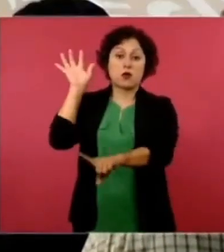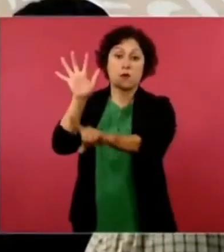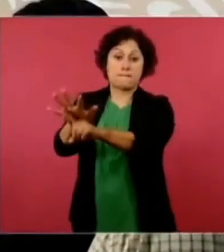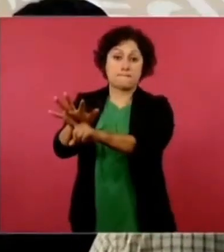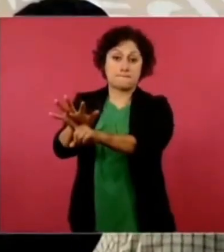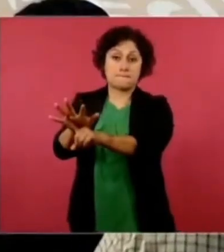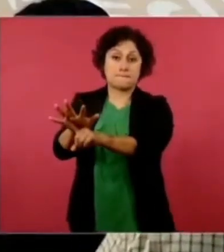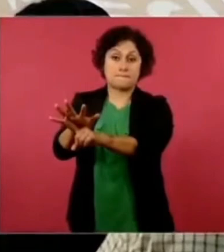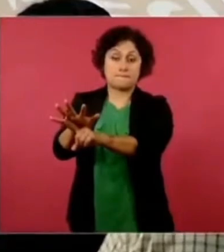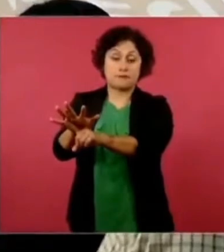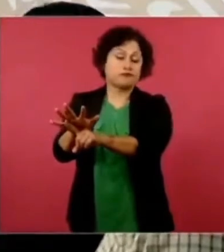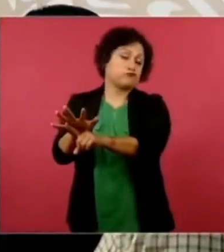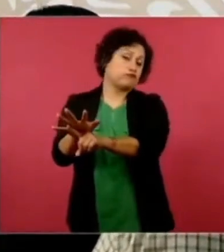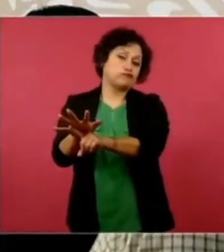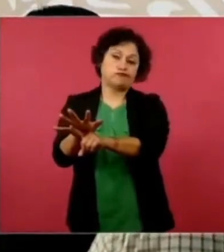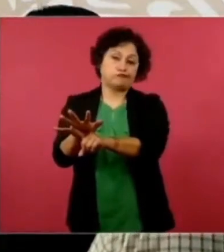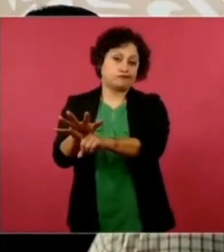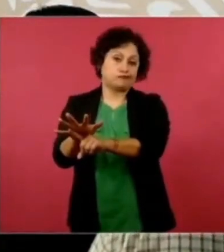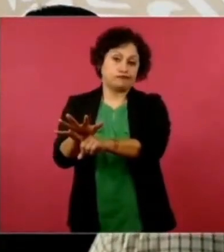Falso.